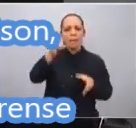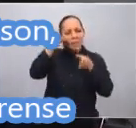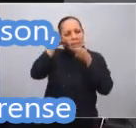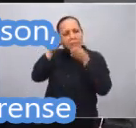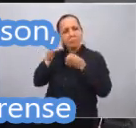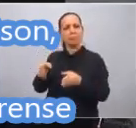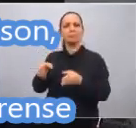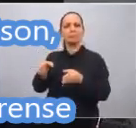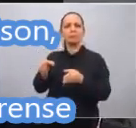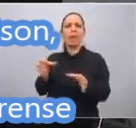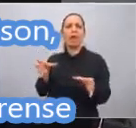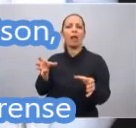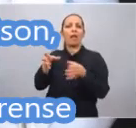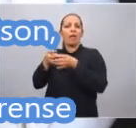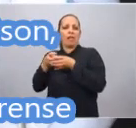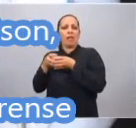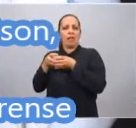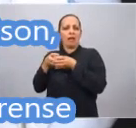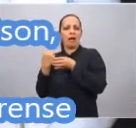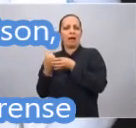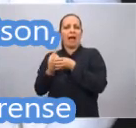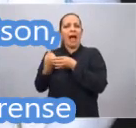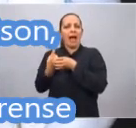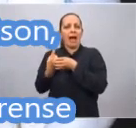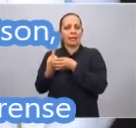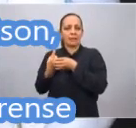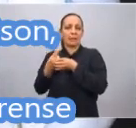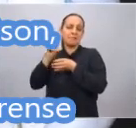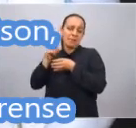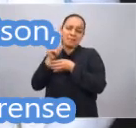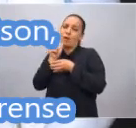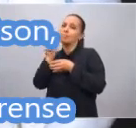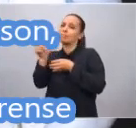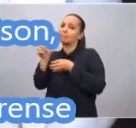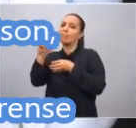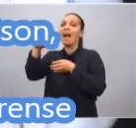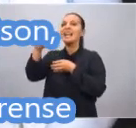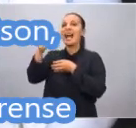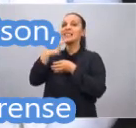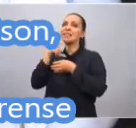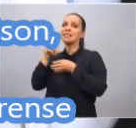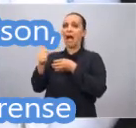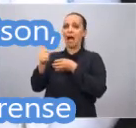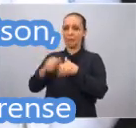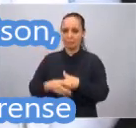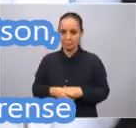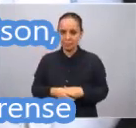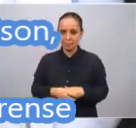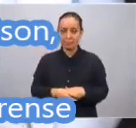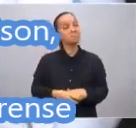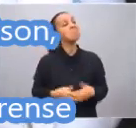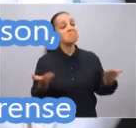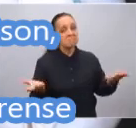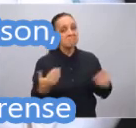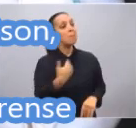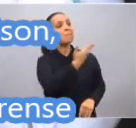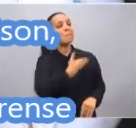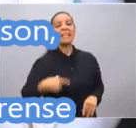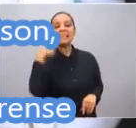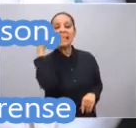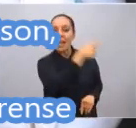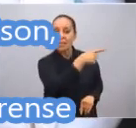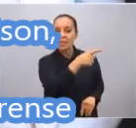exclusivamente un pequeño grupo al que denominaba la casta. Presidente,